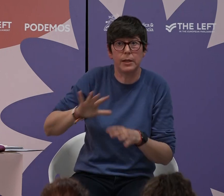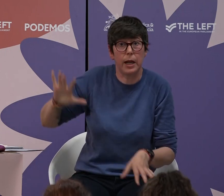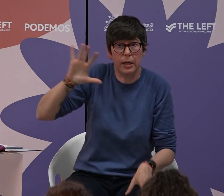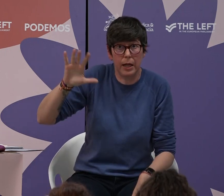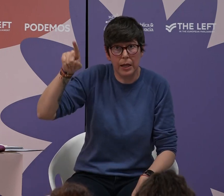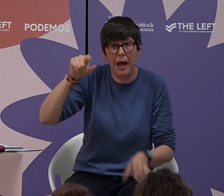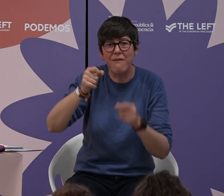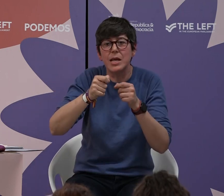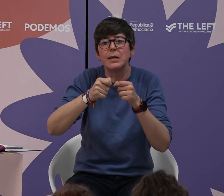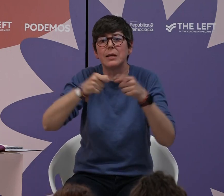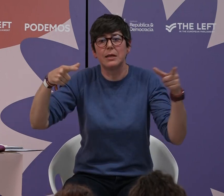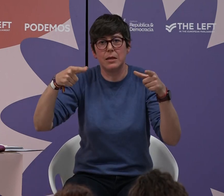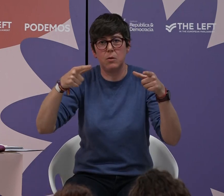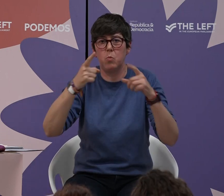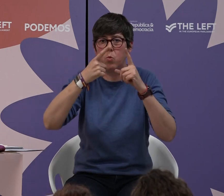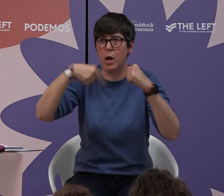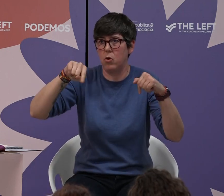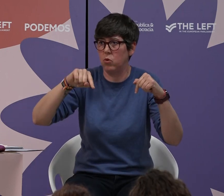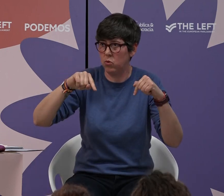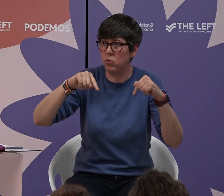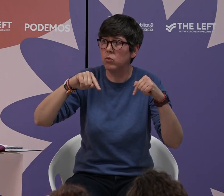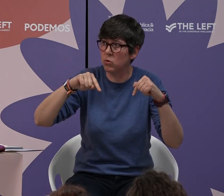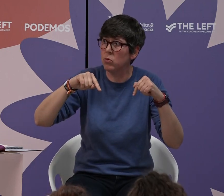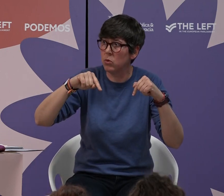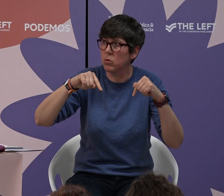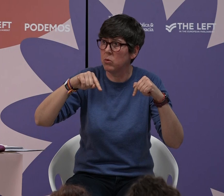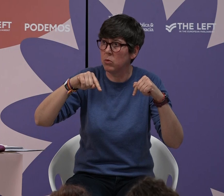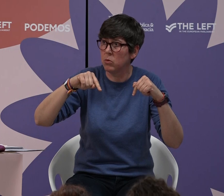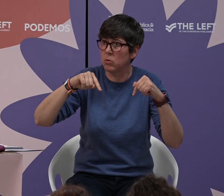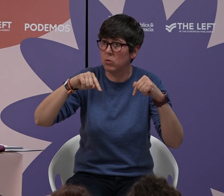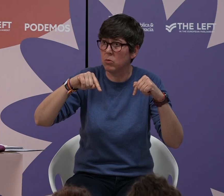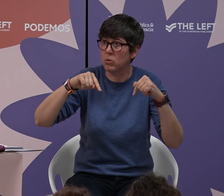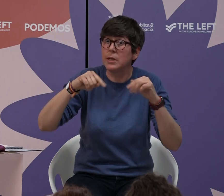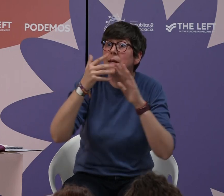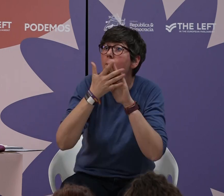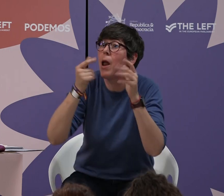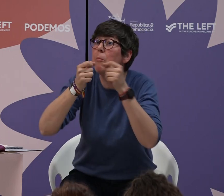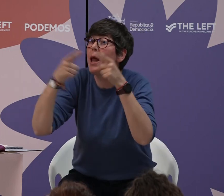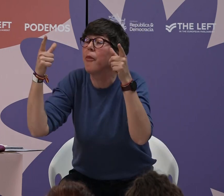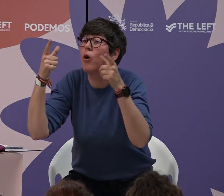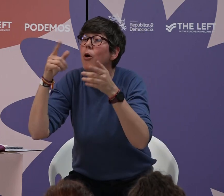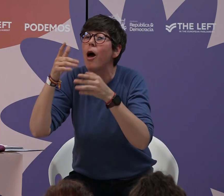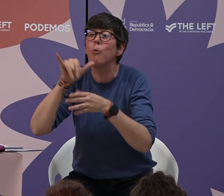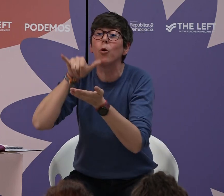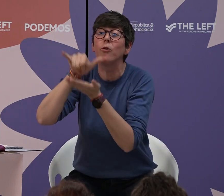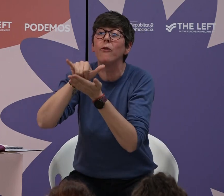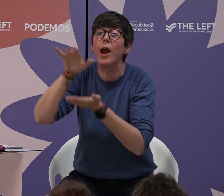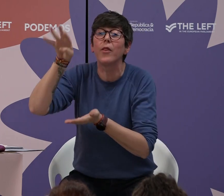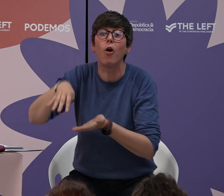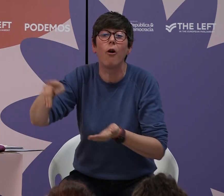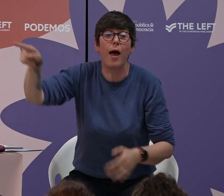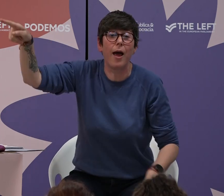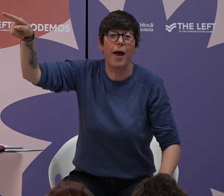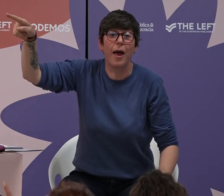en fin no muy soez están intentando ampliar el puerto de Valencia bueno están hablando